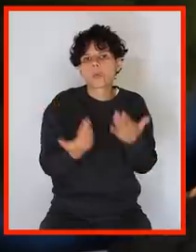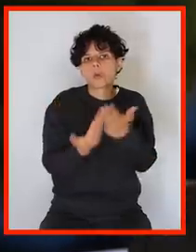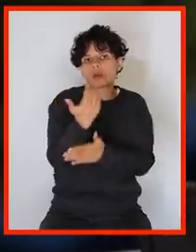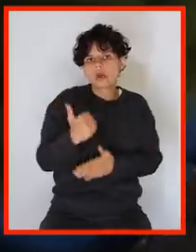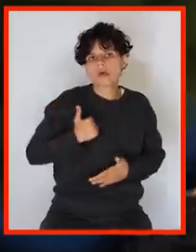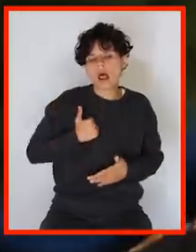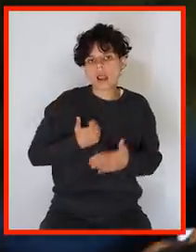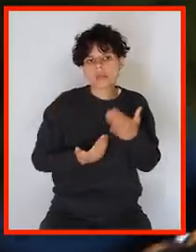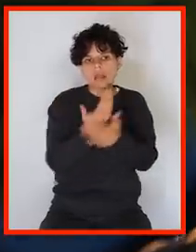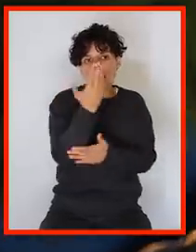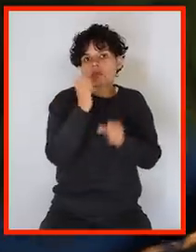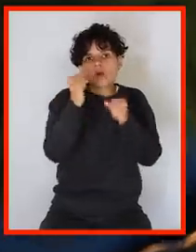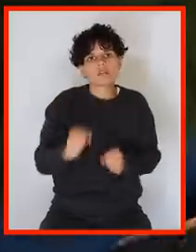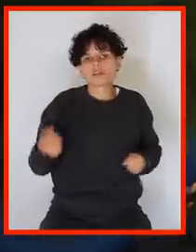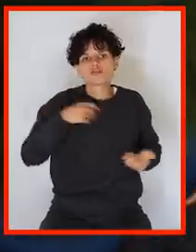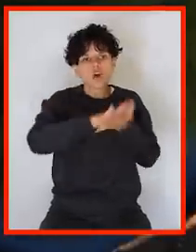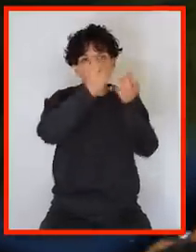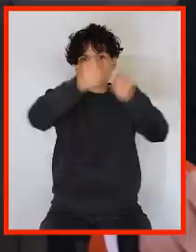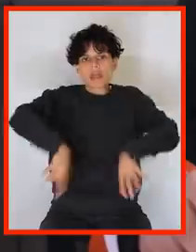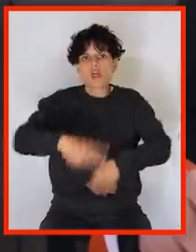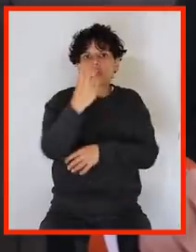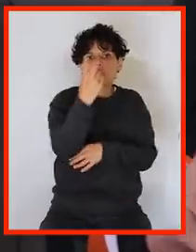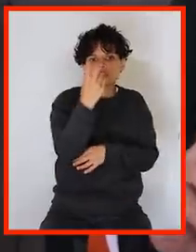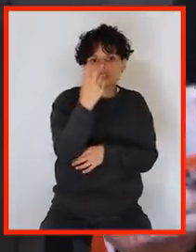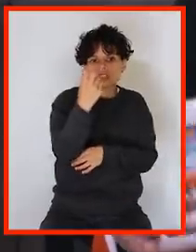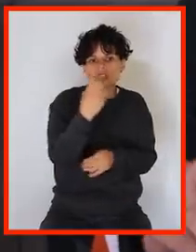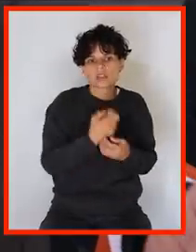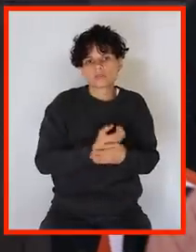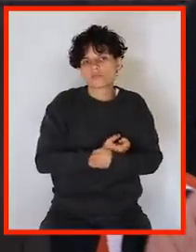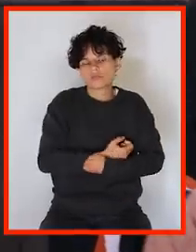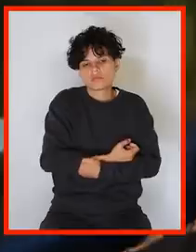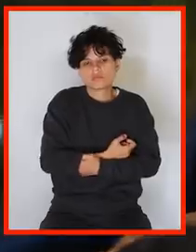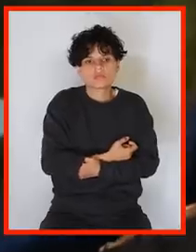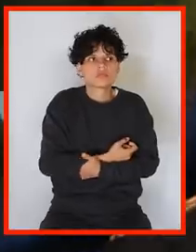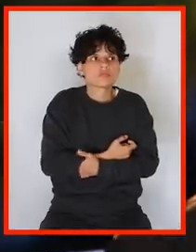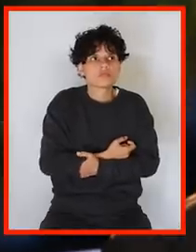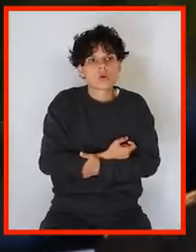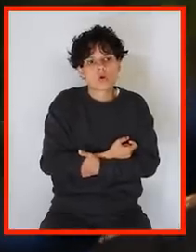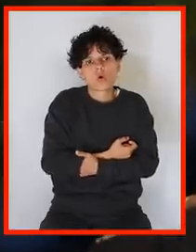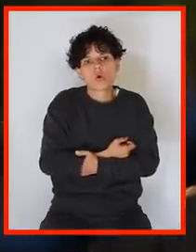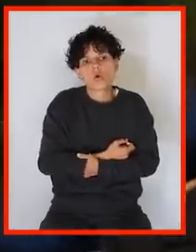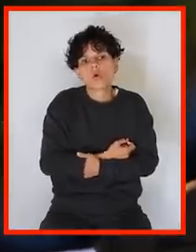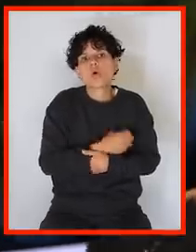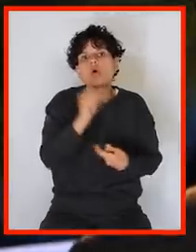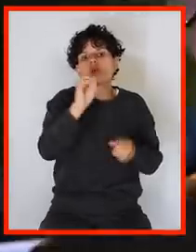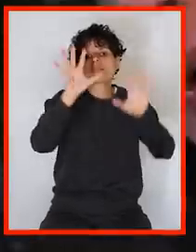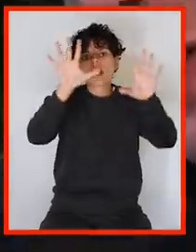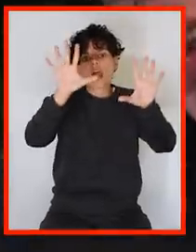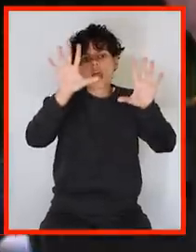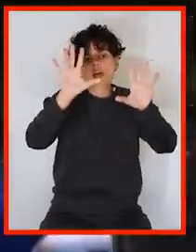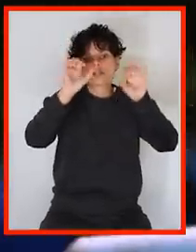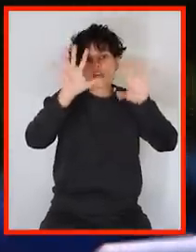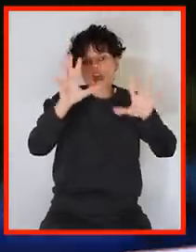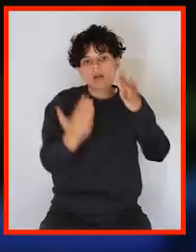no sé, te levantáis en la mañana y perdís todo. A las 12 estáis pelados. No, antes, pues bueno, a las 10, pues.